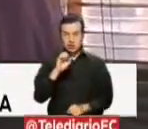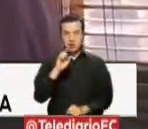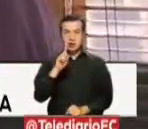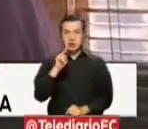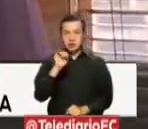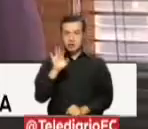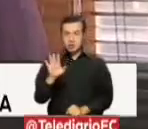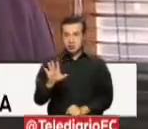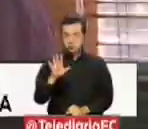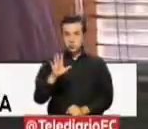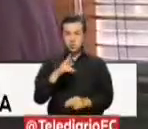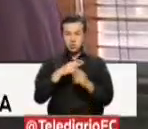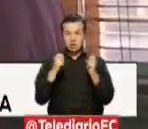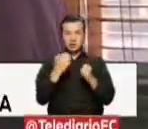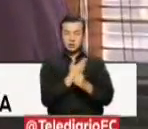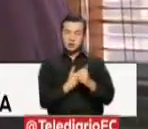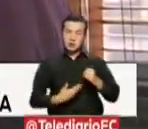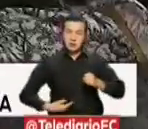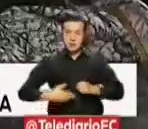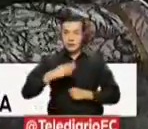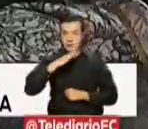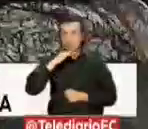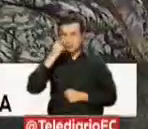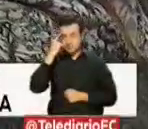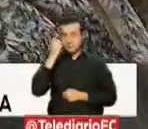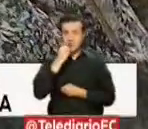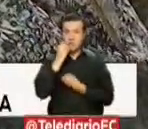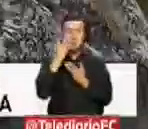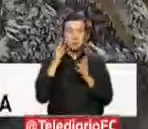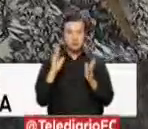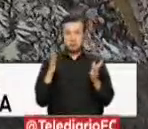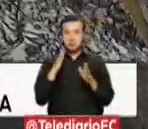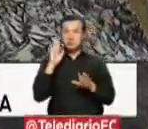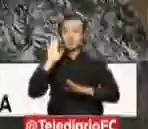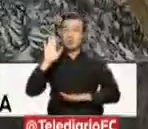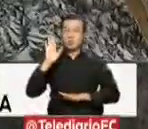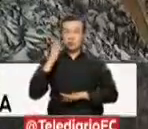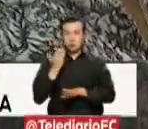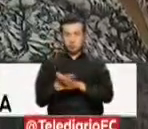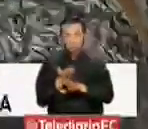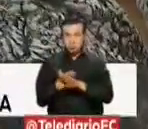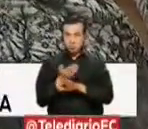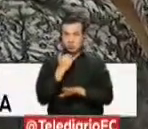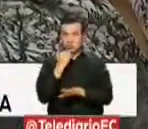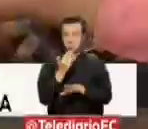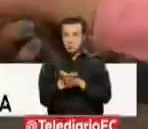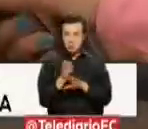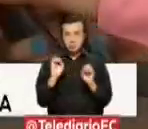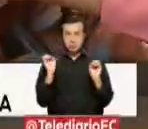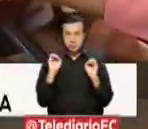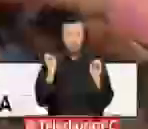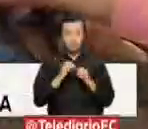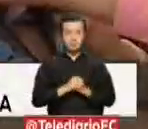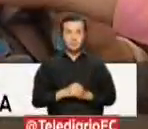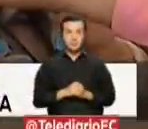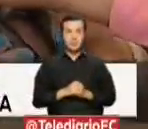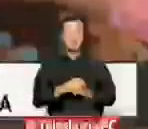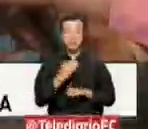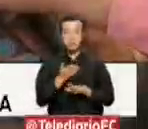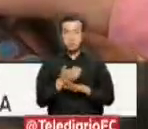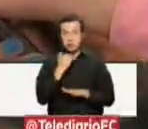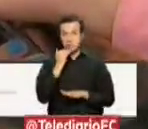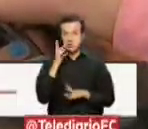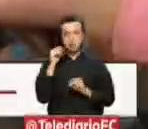parte de la defensa del expresidente Rafael Correa, afirmó que no existieron ofrecimientos durante la visita a Diana Falcón. Ni le hemos ofrecido